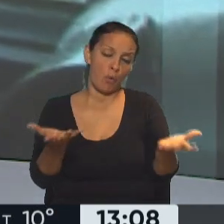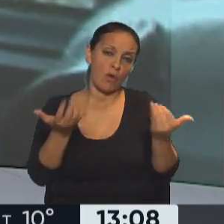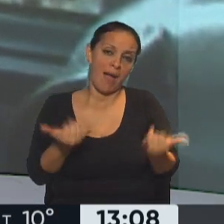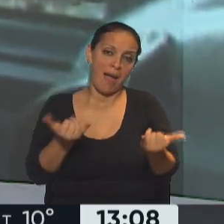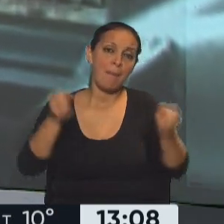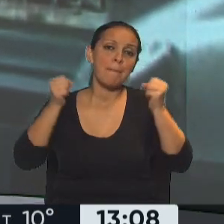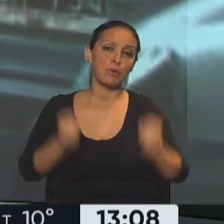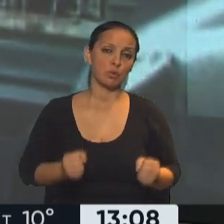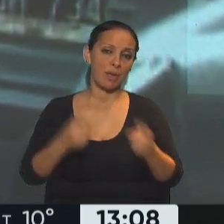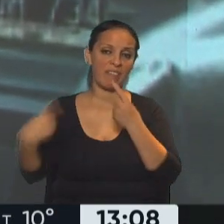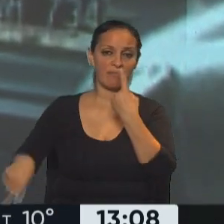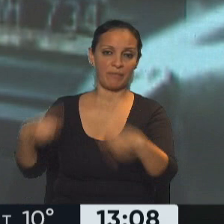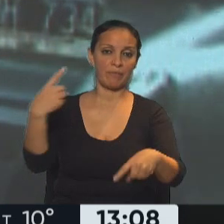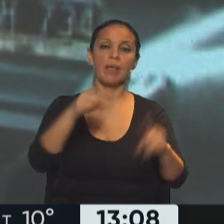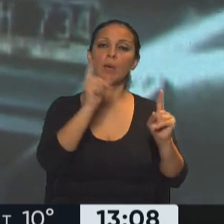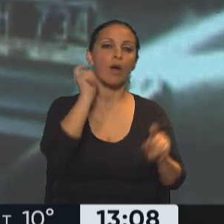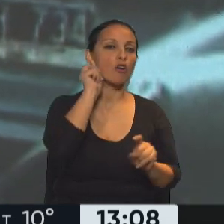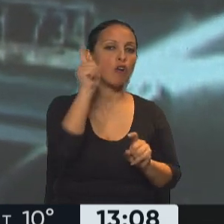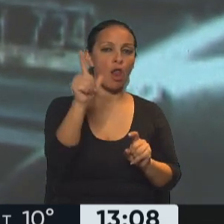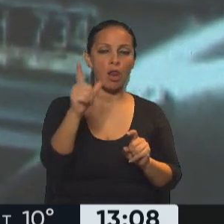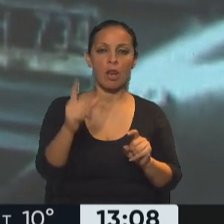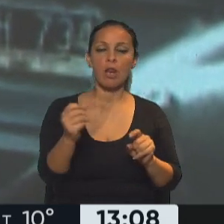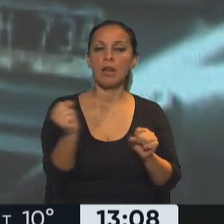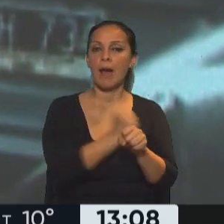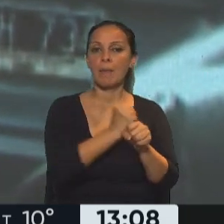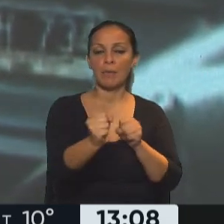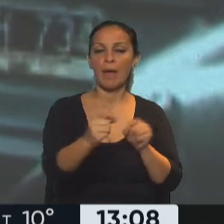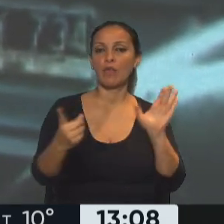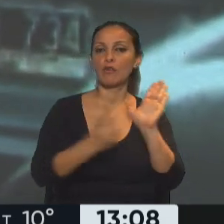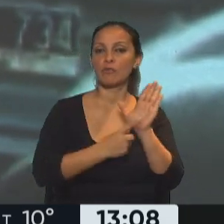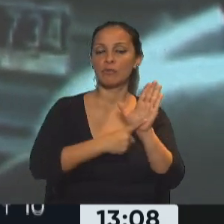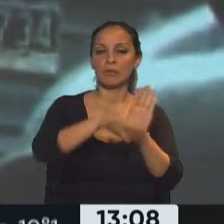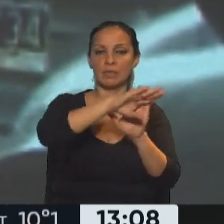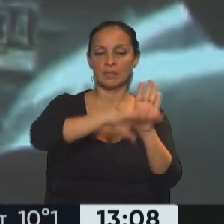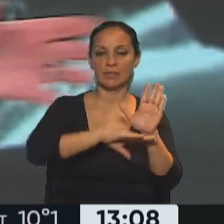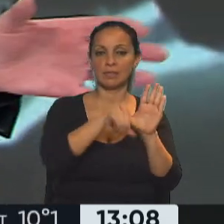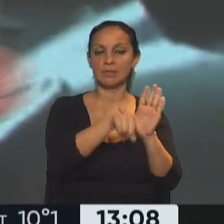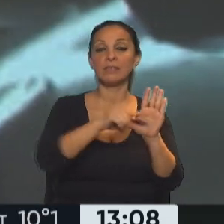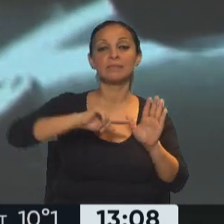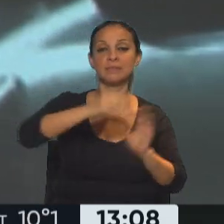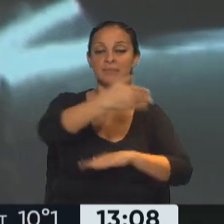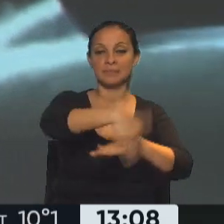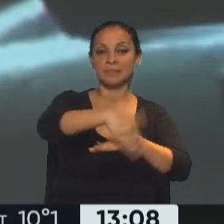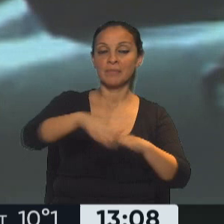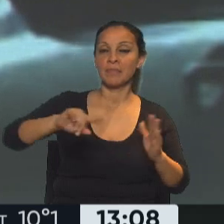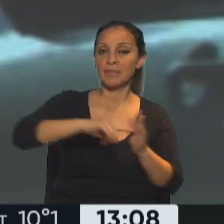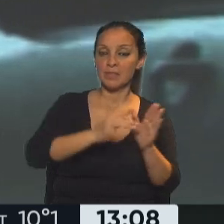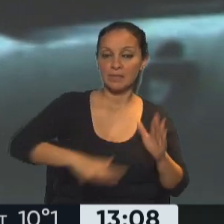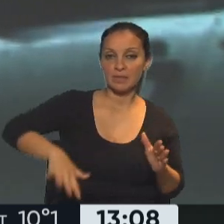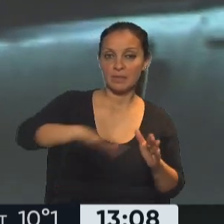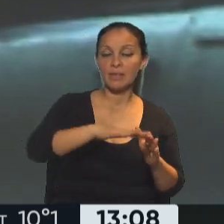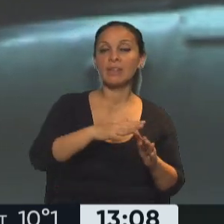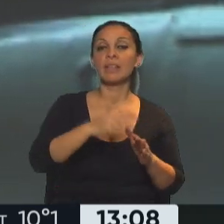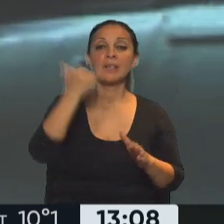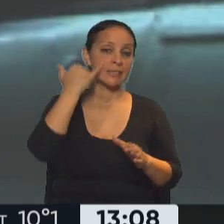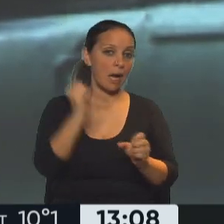posturas, logró aprobar la nueva norma de estacionamiento en las calles de la Ciudad de Buenos Aires. Por un lado, esta norma que ya